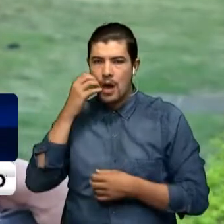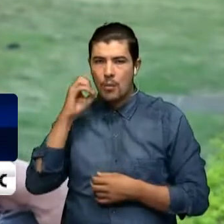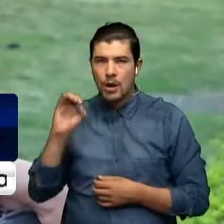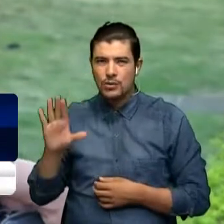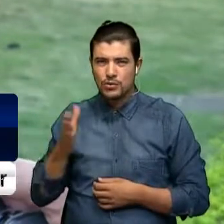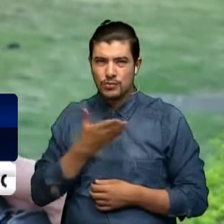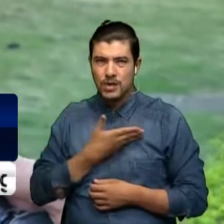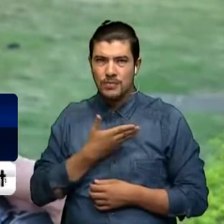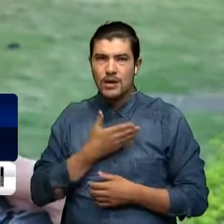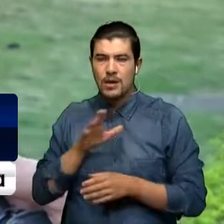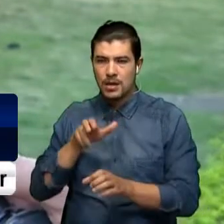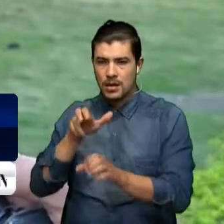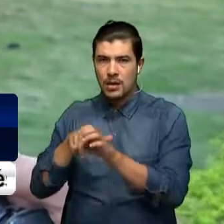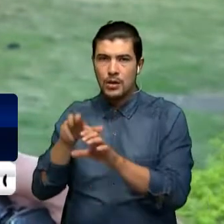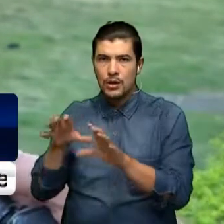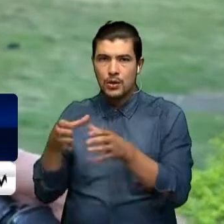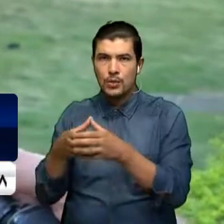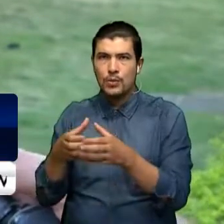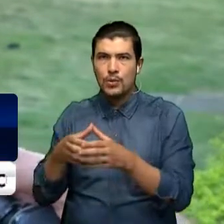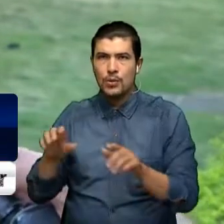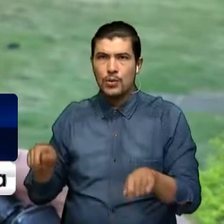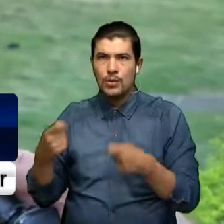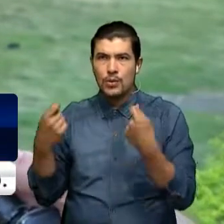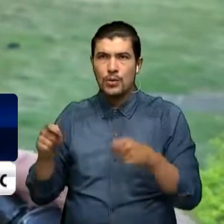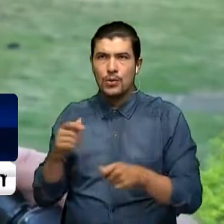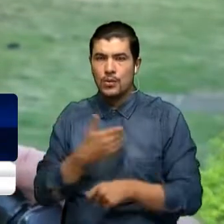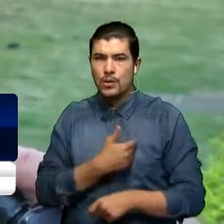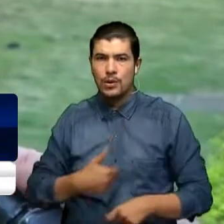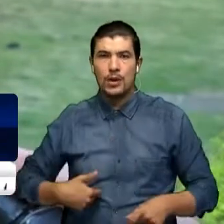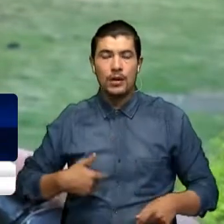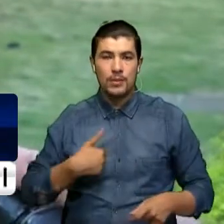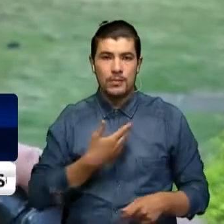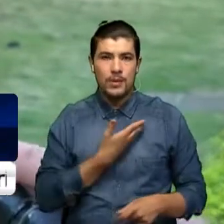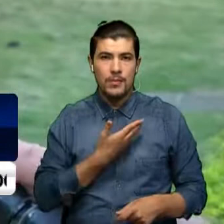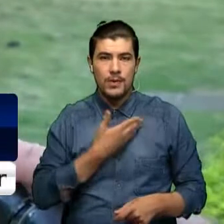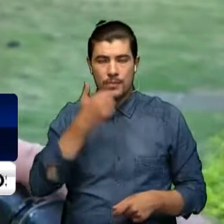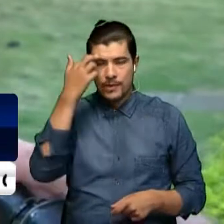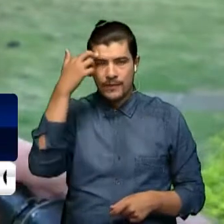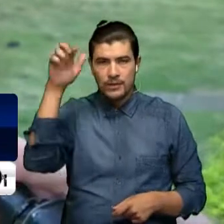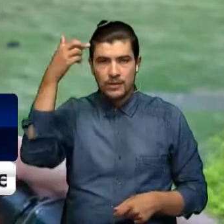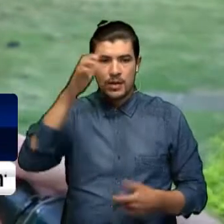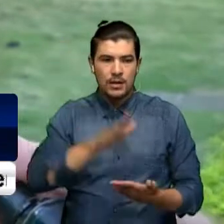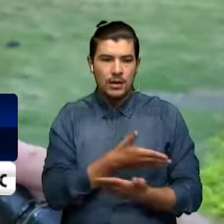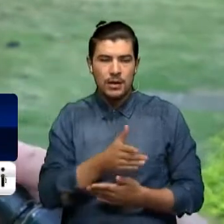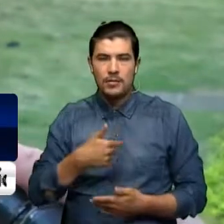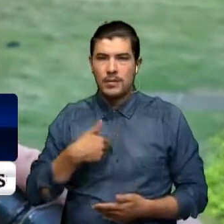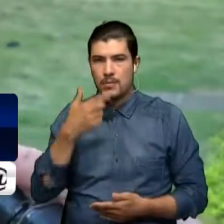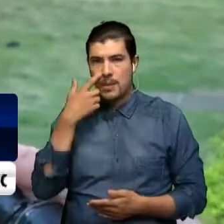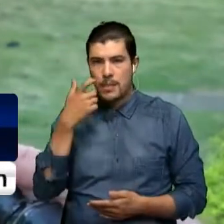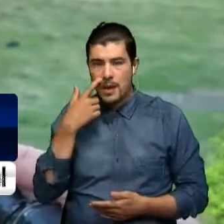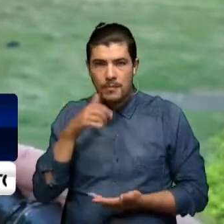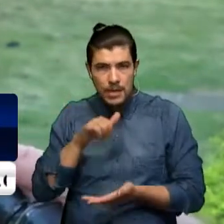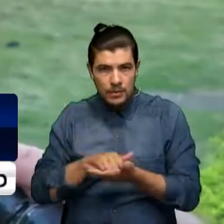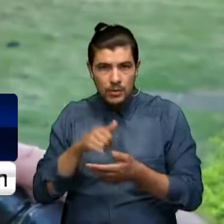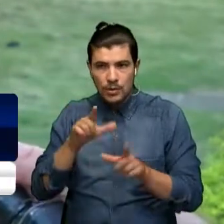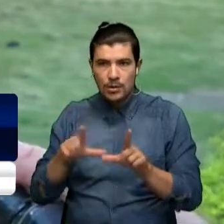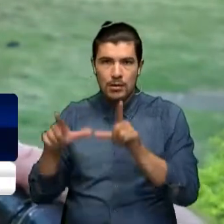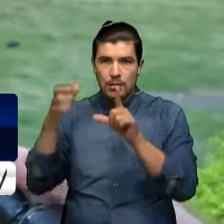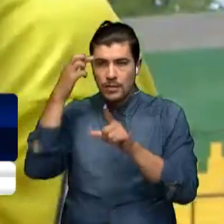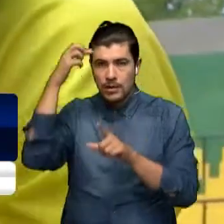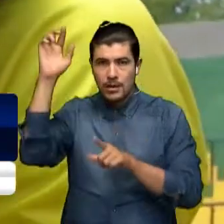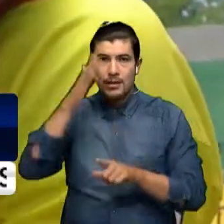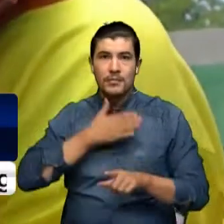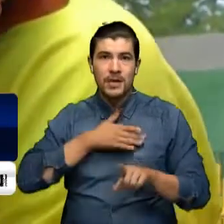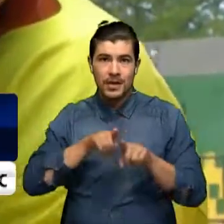miembro de la banda presidencial hace mucho tiempo mi mamá es licenciada en música dio para licenciado en música mi hermano mayores es ya profesional de